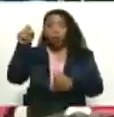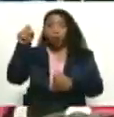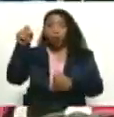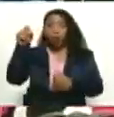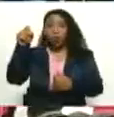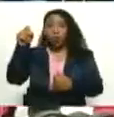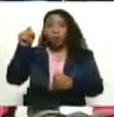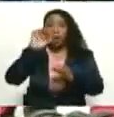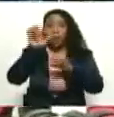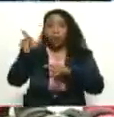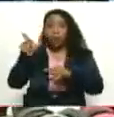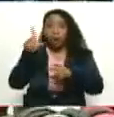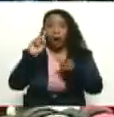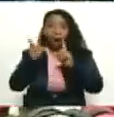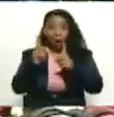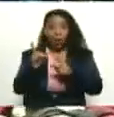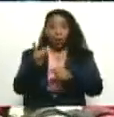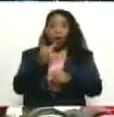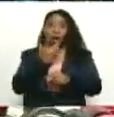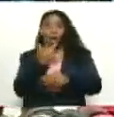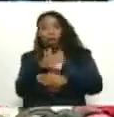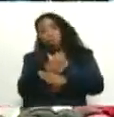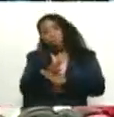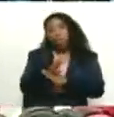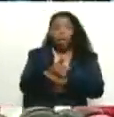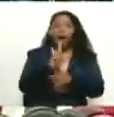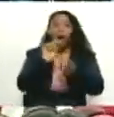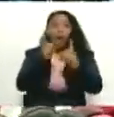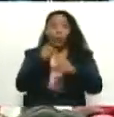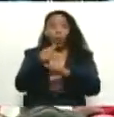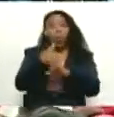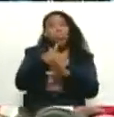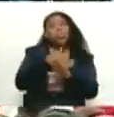Porque hay guabinoso, ustedes sabían, ¿no? Hay guabinosos